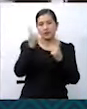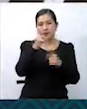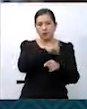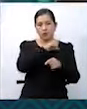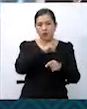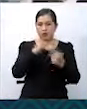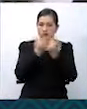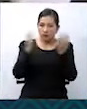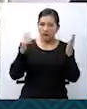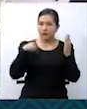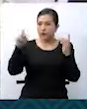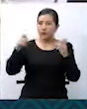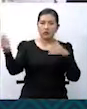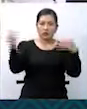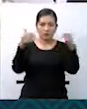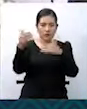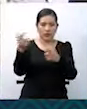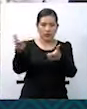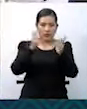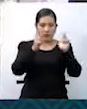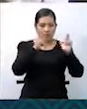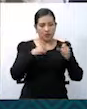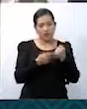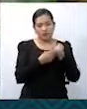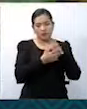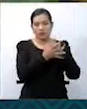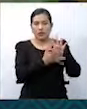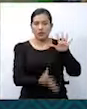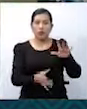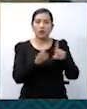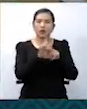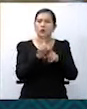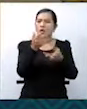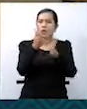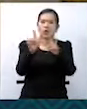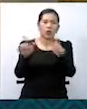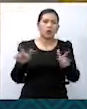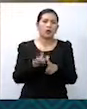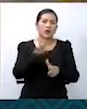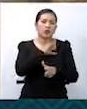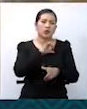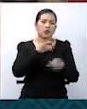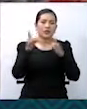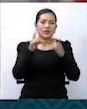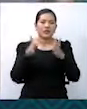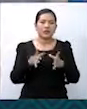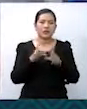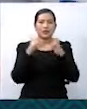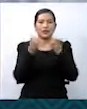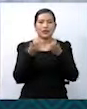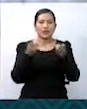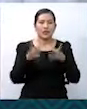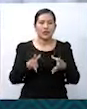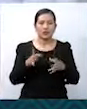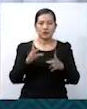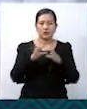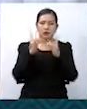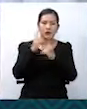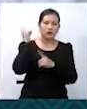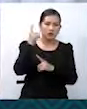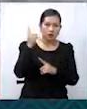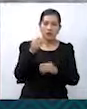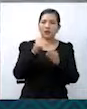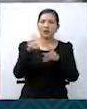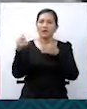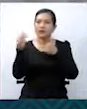centro de acopio, pero también lo pueden hacer en las estaciones policiales integrales y en las direcciones departamentales, donde les quede más